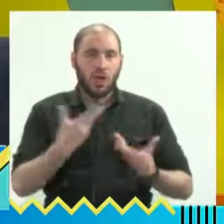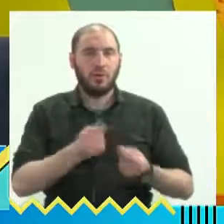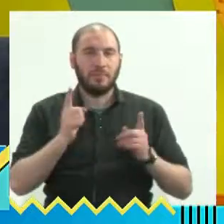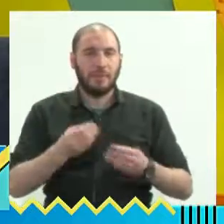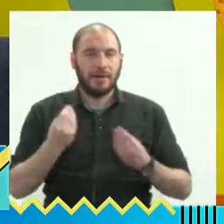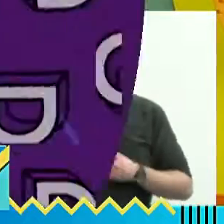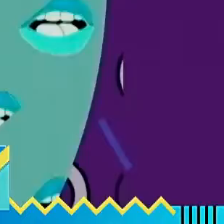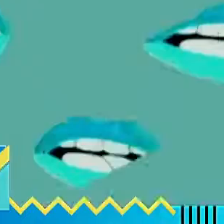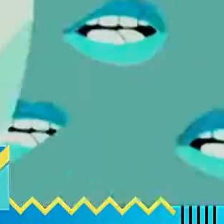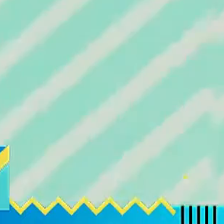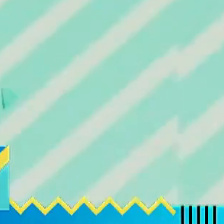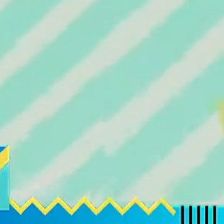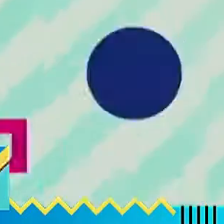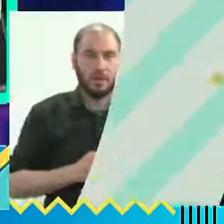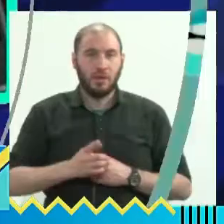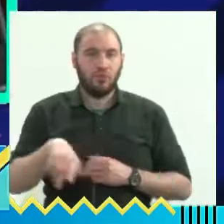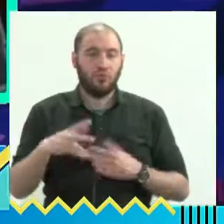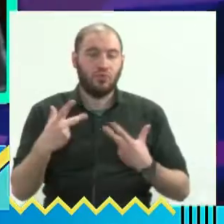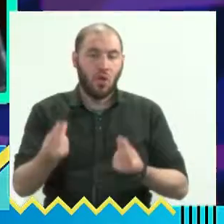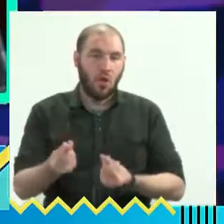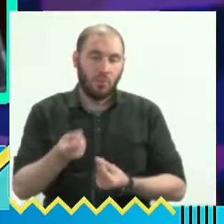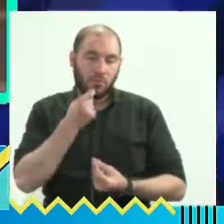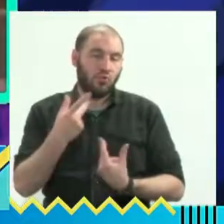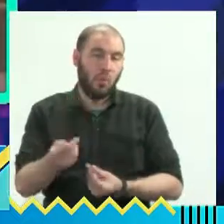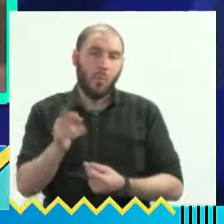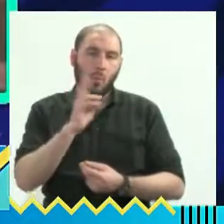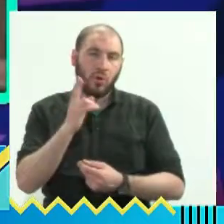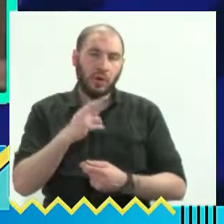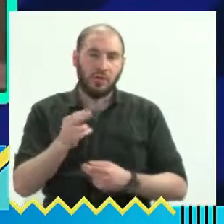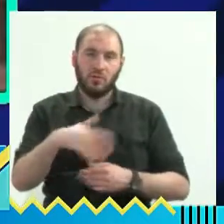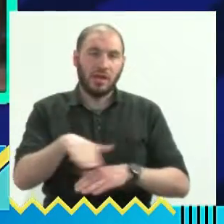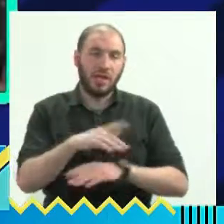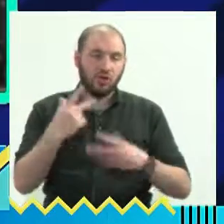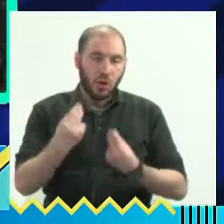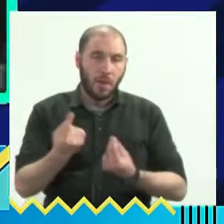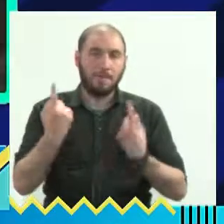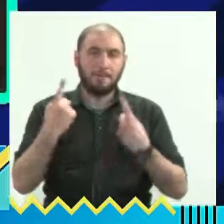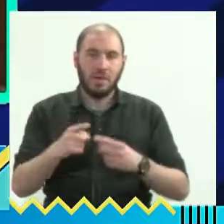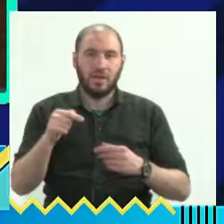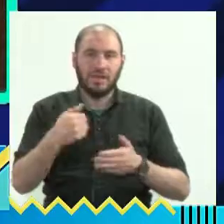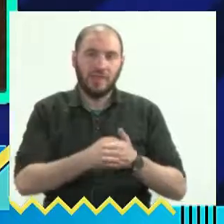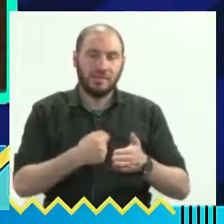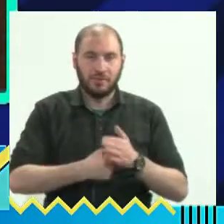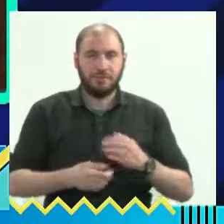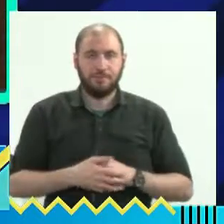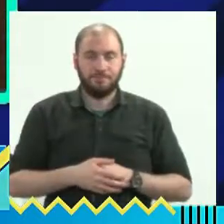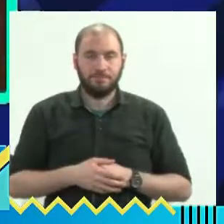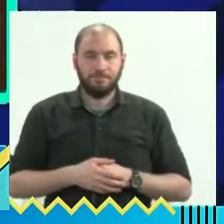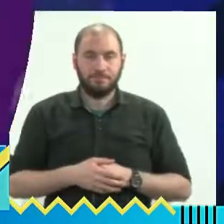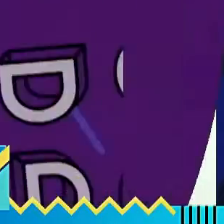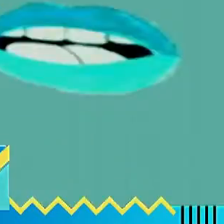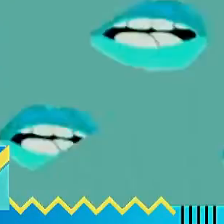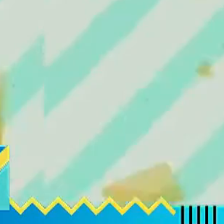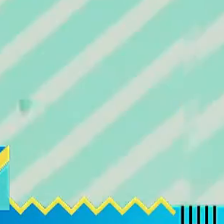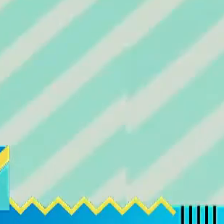también como para evitar, si se quiere, que esas mujeres sigan estando en las calles, pero creo que ese es el desafío. Bien. María